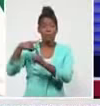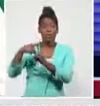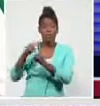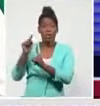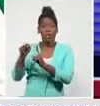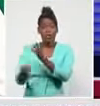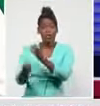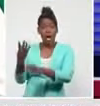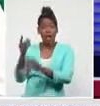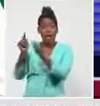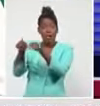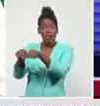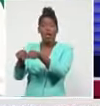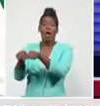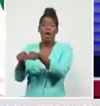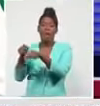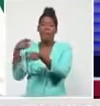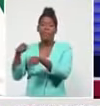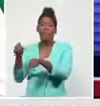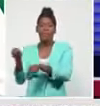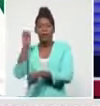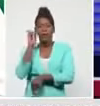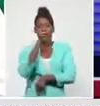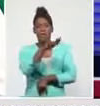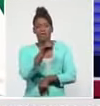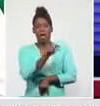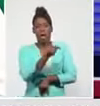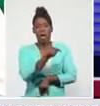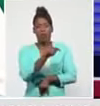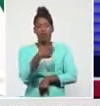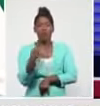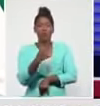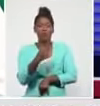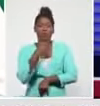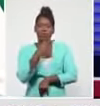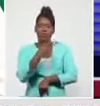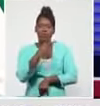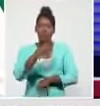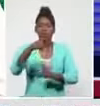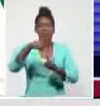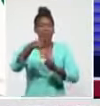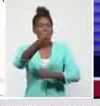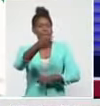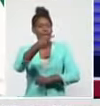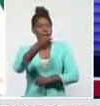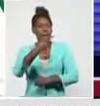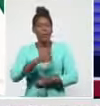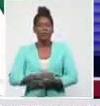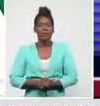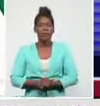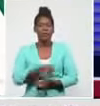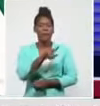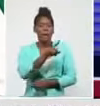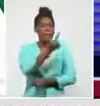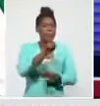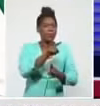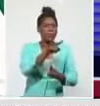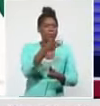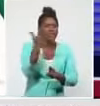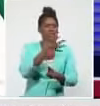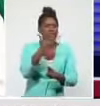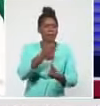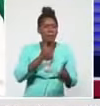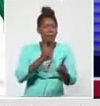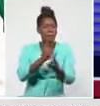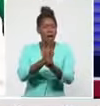nuestros protocolos de tratamiento muy rigurosos. Los contactos que ha tenido ese confirmado, porque ya estamos